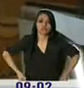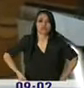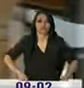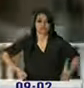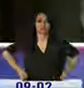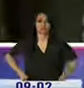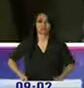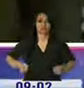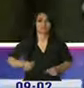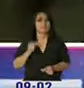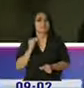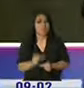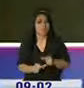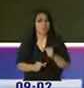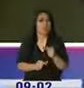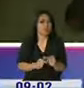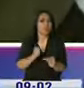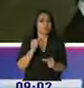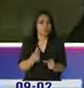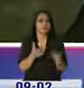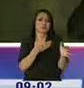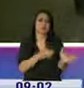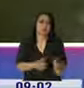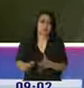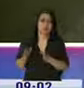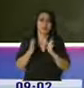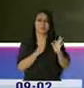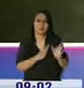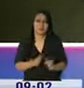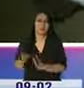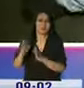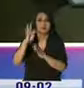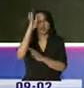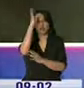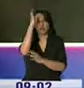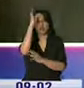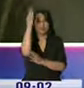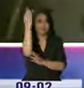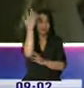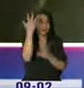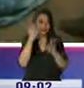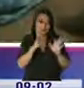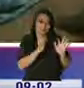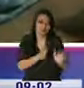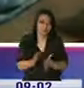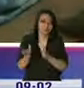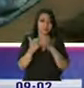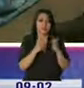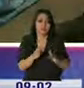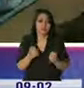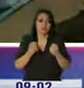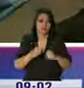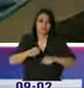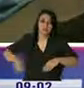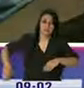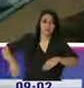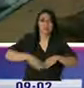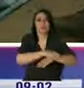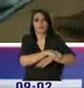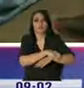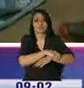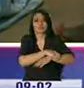que me fueron haciendo terapia en el Eugenio Espejo y ahí me dieron la prótesis de 1 año y medio,